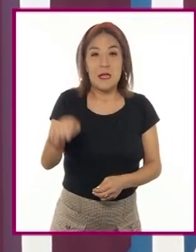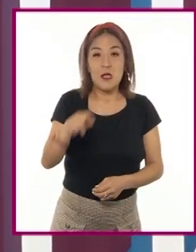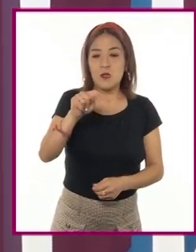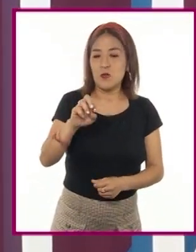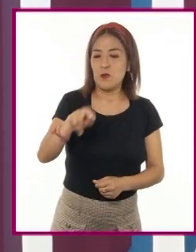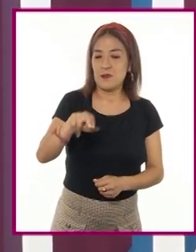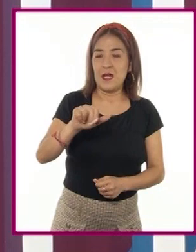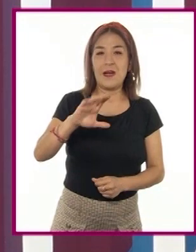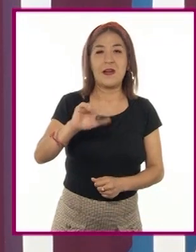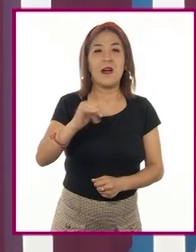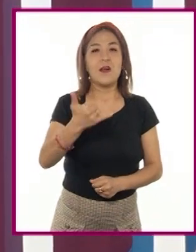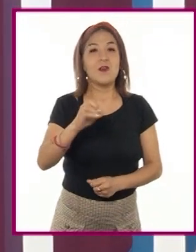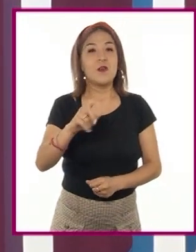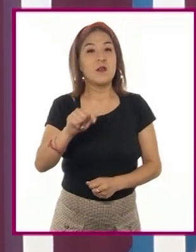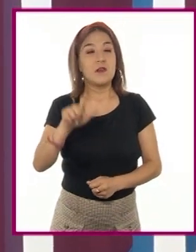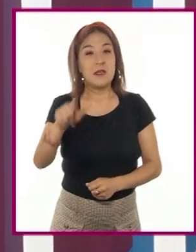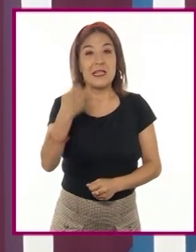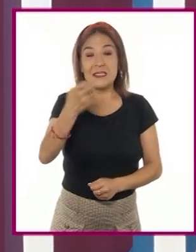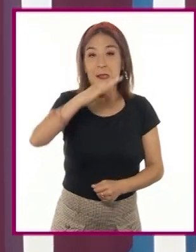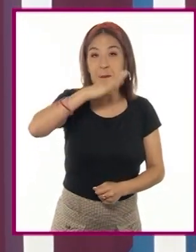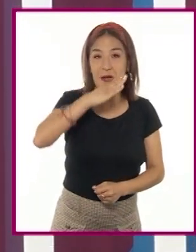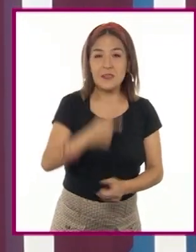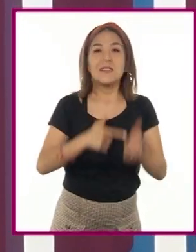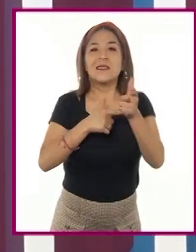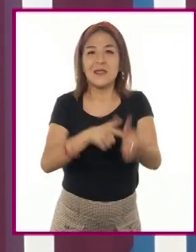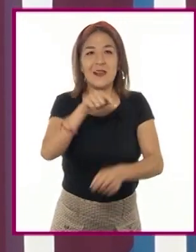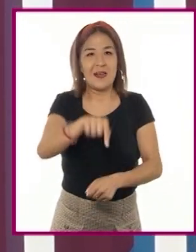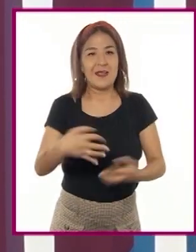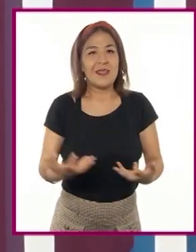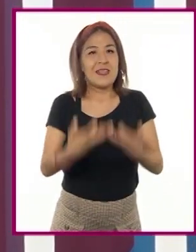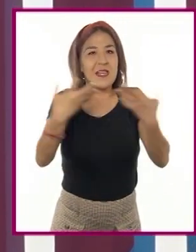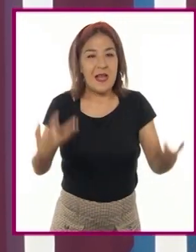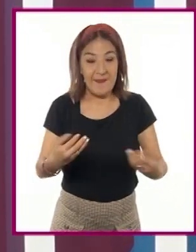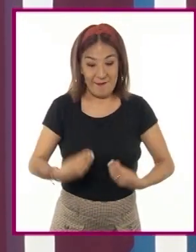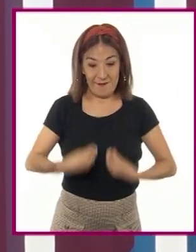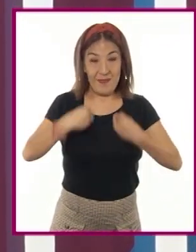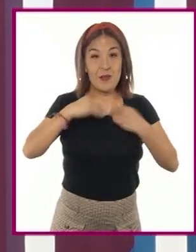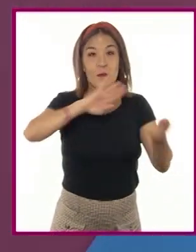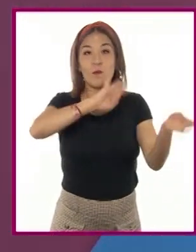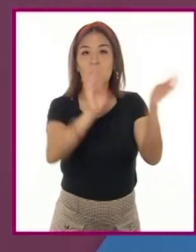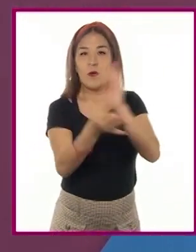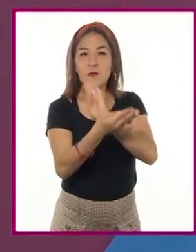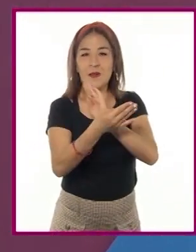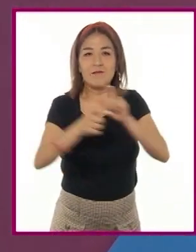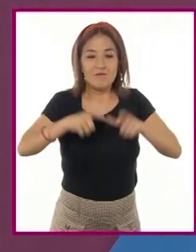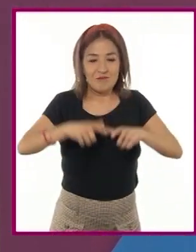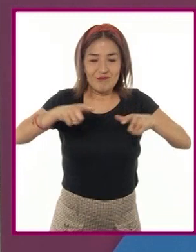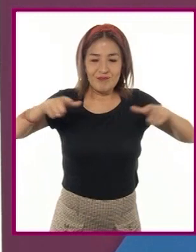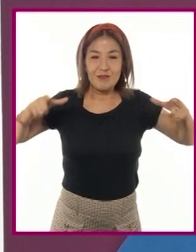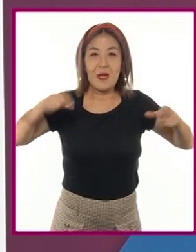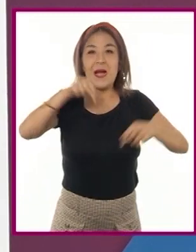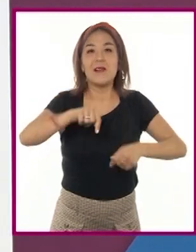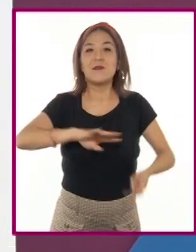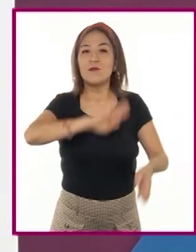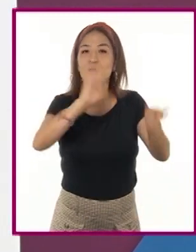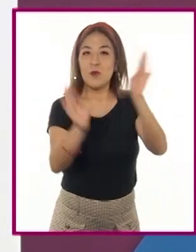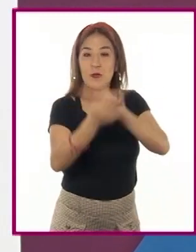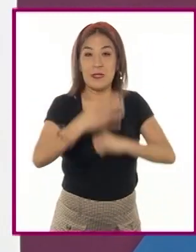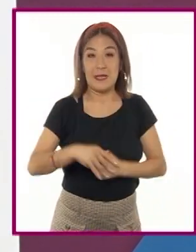maíz, subsiste la tierra, vive el mundo, poblamos el mundo. El